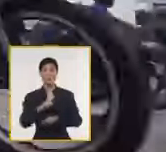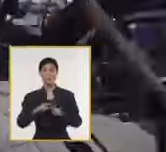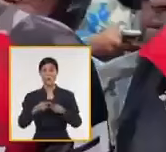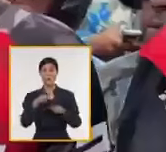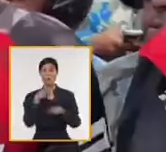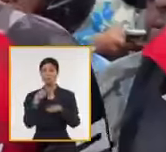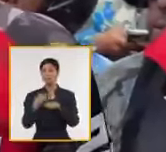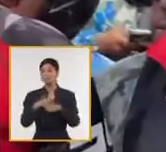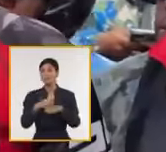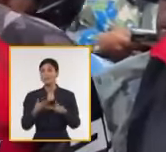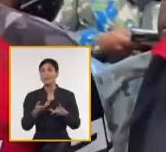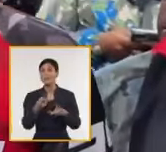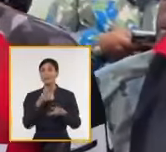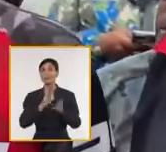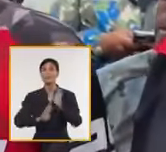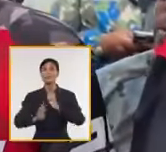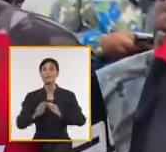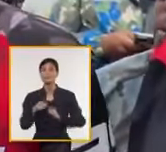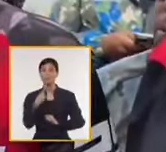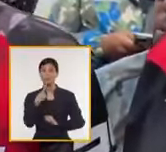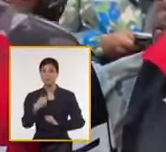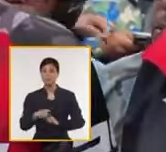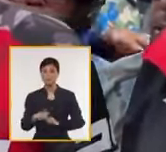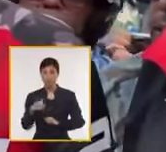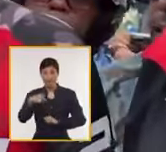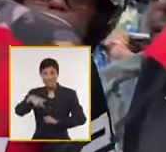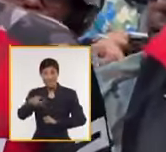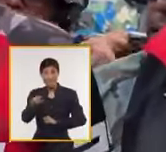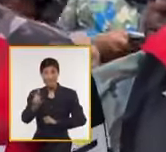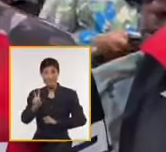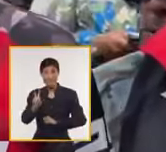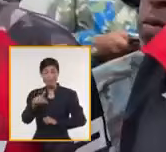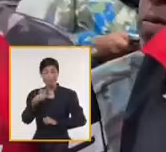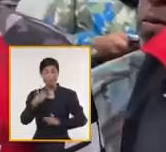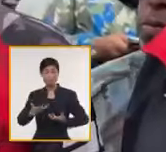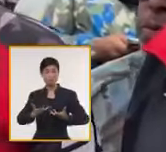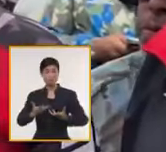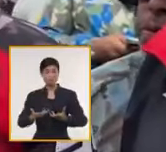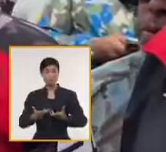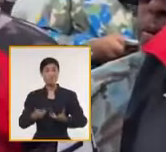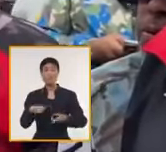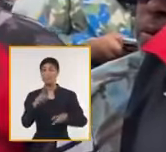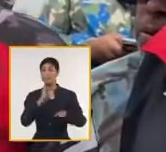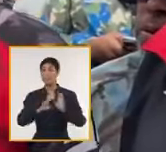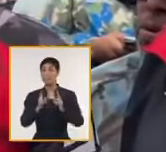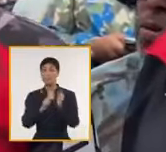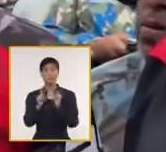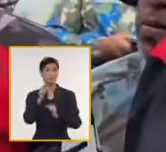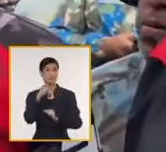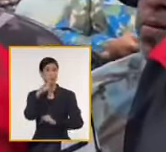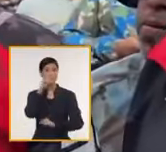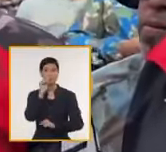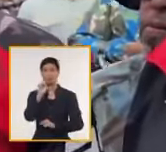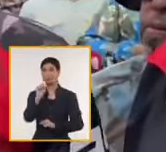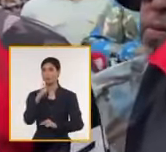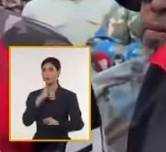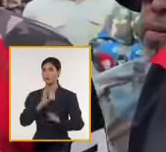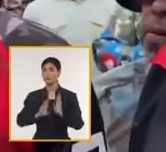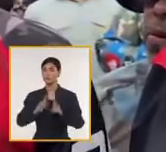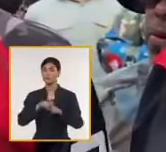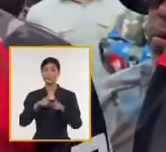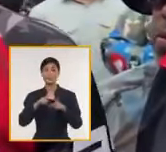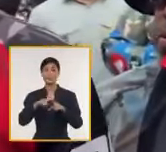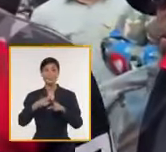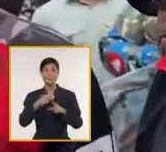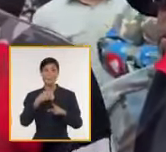la soberanía. Le decimos al mundo, acá hay un pueblo soberano que está dispuesto a defender a su presidente, defender todos los logros